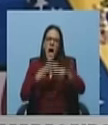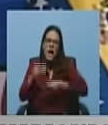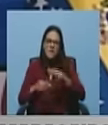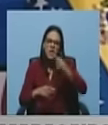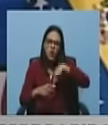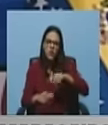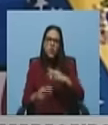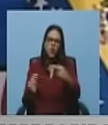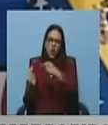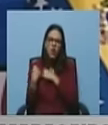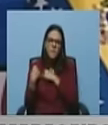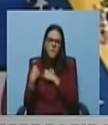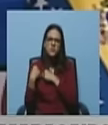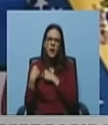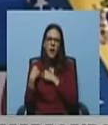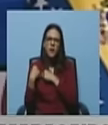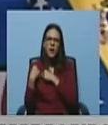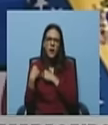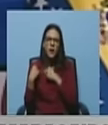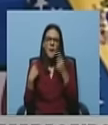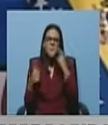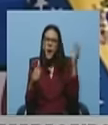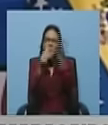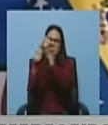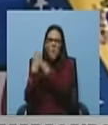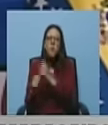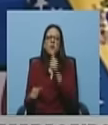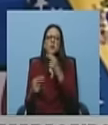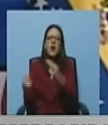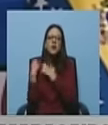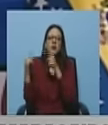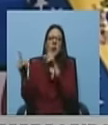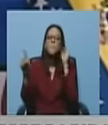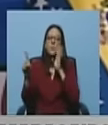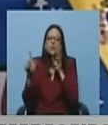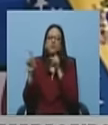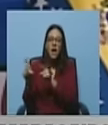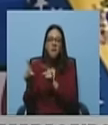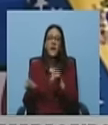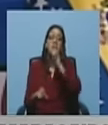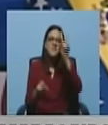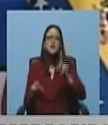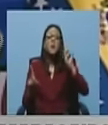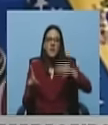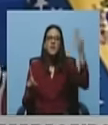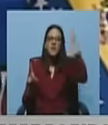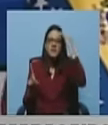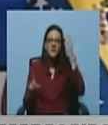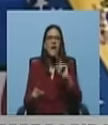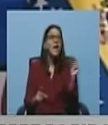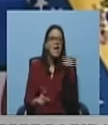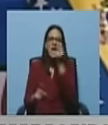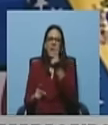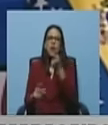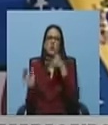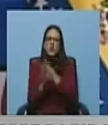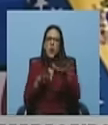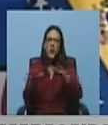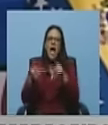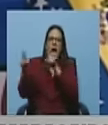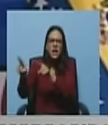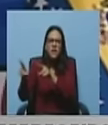nos corresponde para determinar los responsables. El país debe saber que ninguno de estos hechos va a